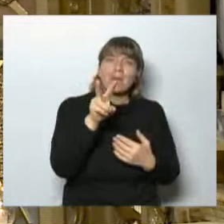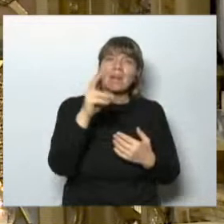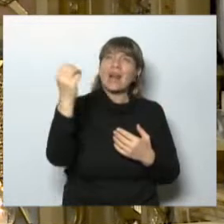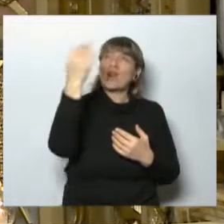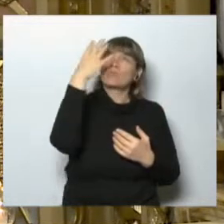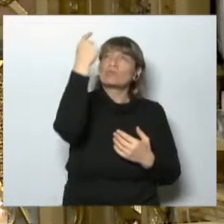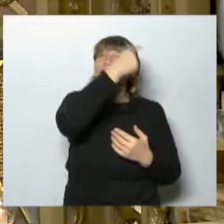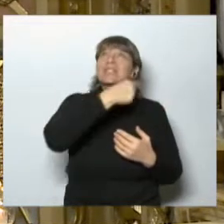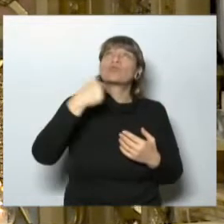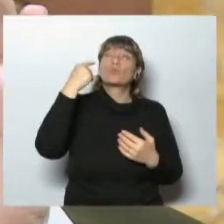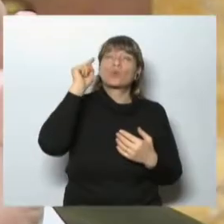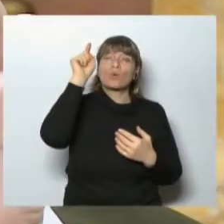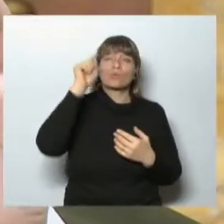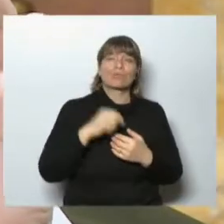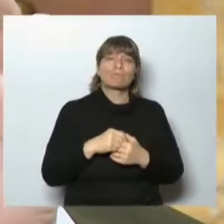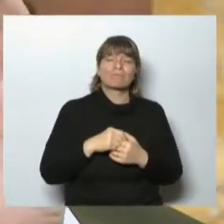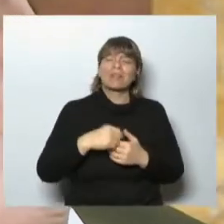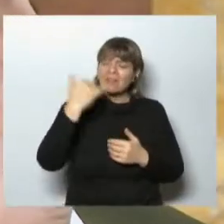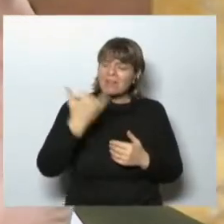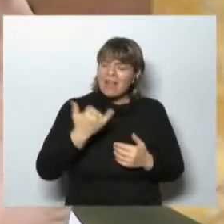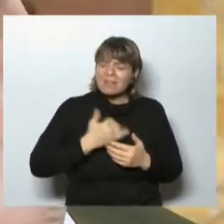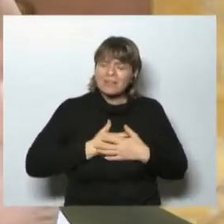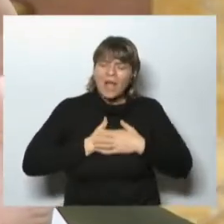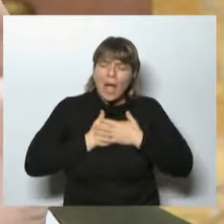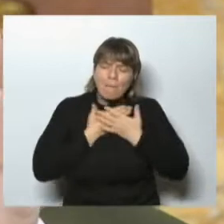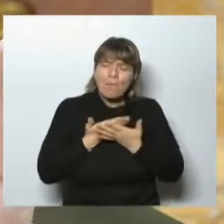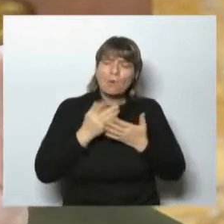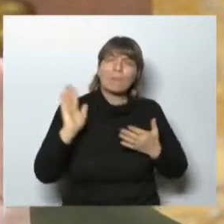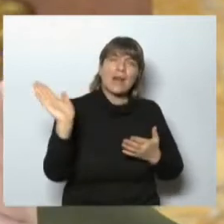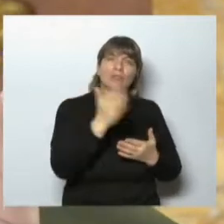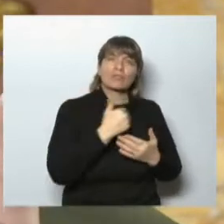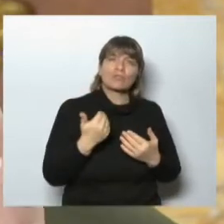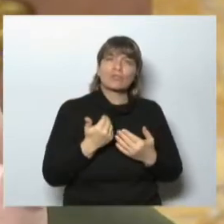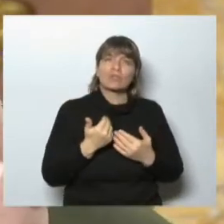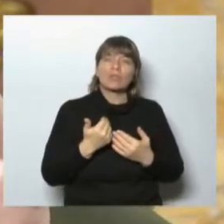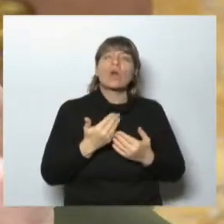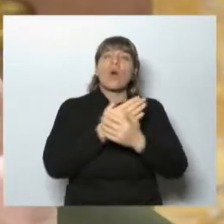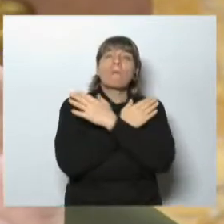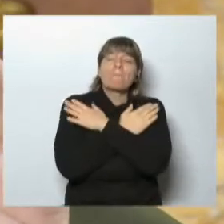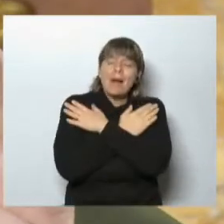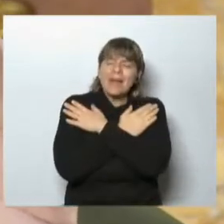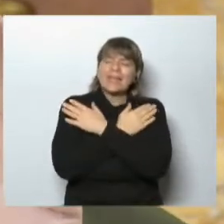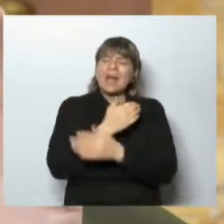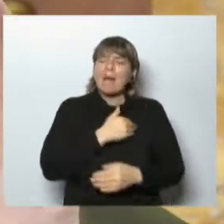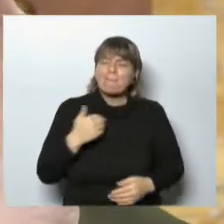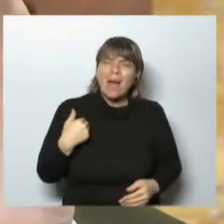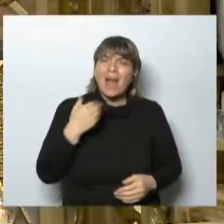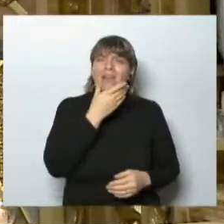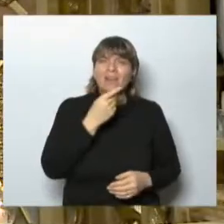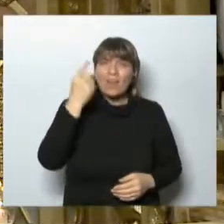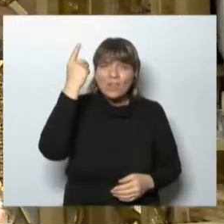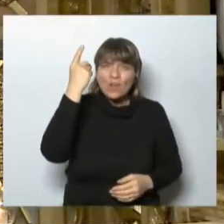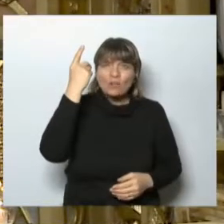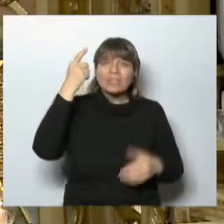la luz de tu rostro. Ten misericordia de todos nosotros y así con María la Virgen, la Madre de Dios,